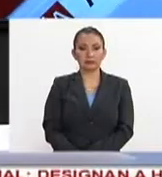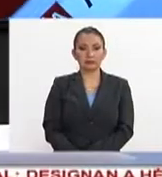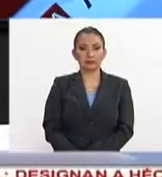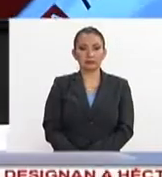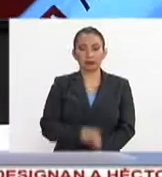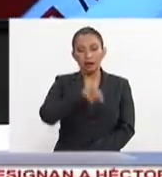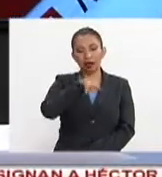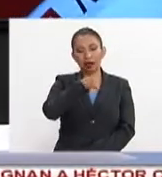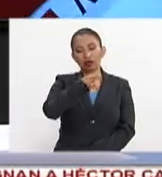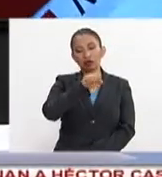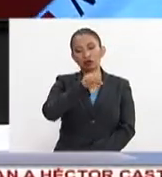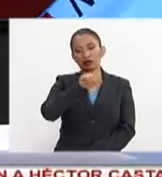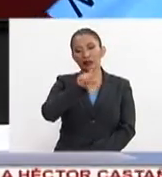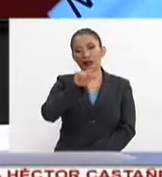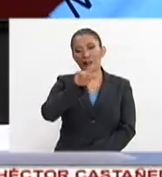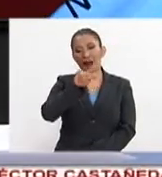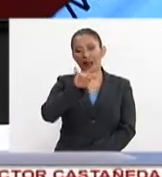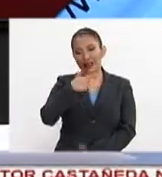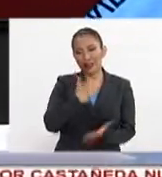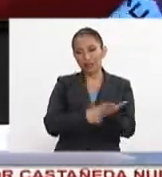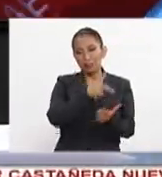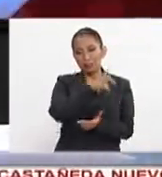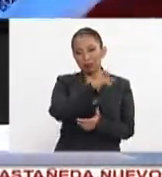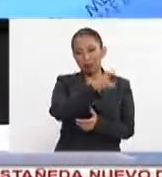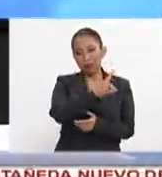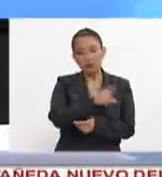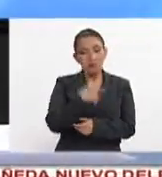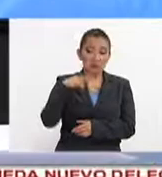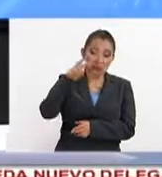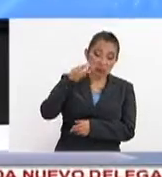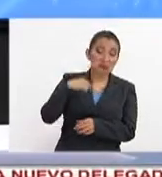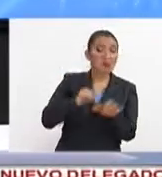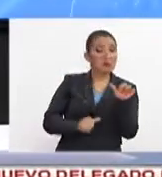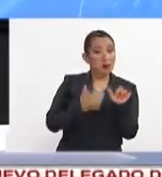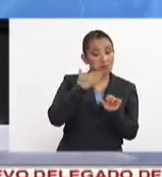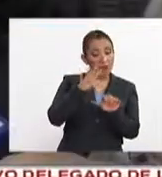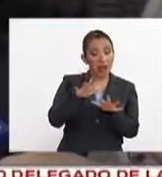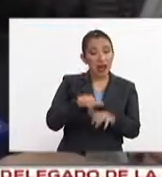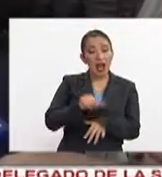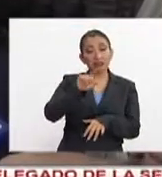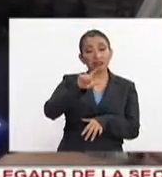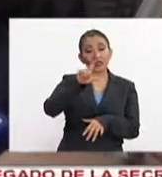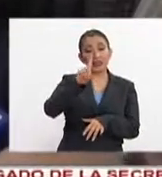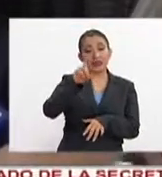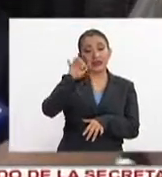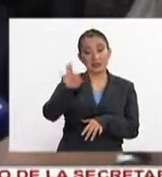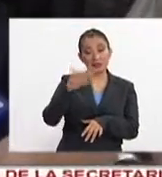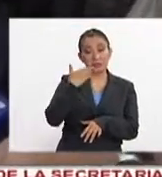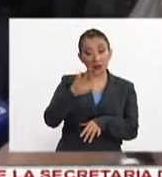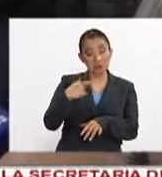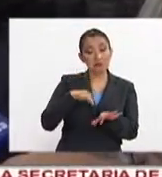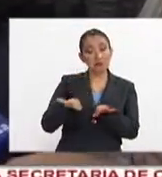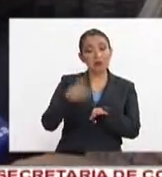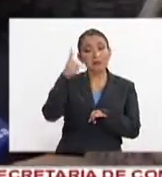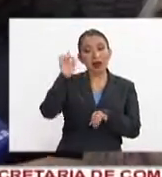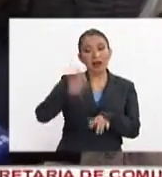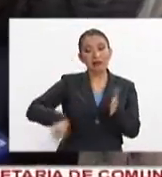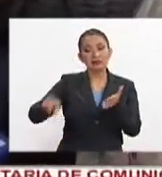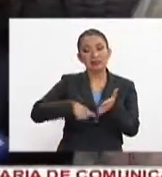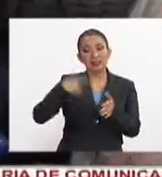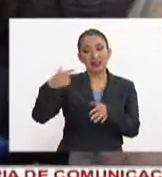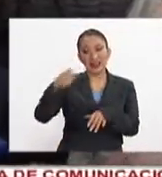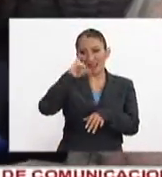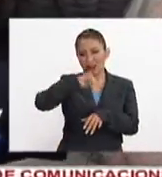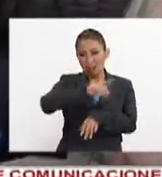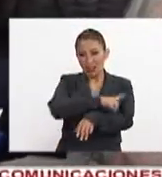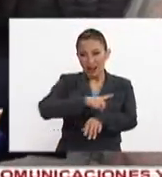Jesús Zambrano, vicecoordinador del PRD en la Cámara de Diputados, reconoció las acciones de la Asamblea Legislativa de la Ciudad de México para remover de su cargo